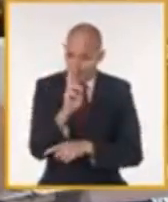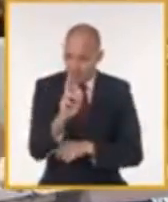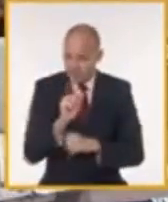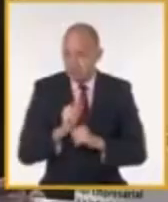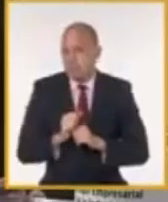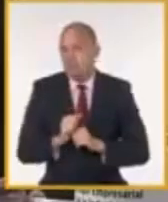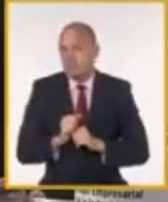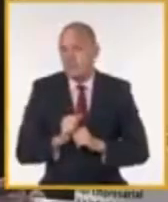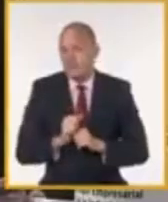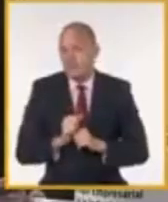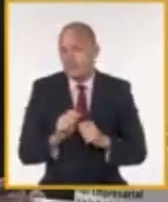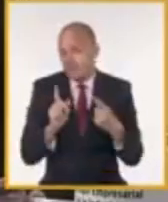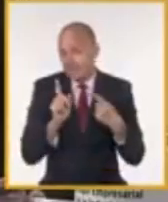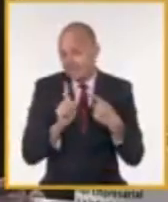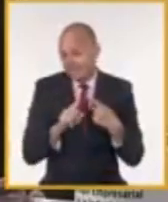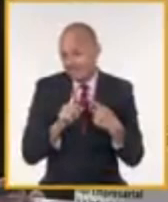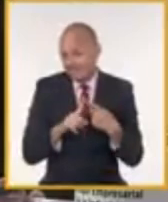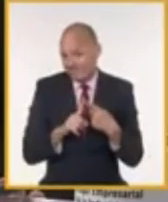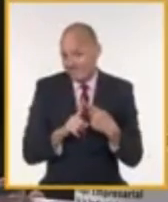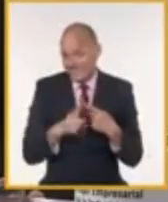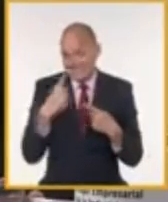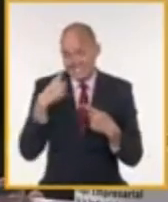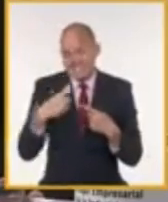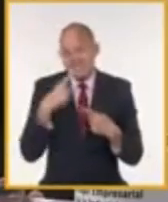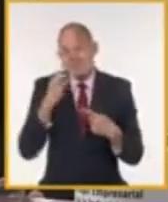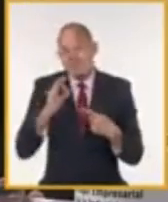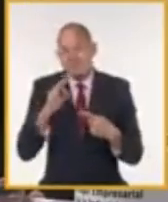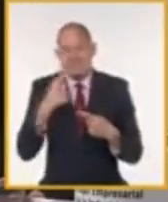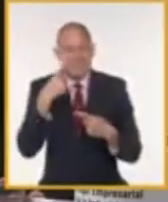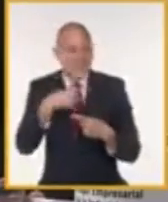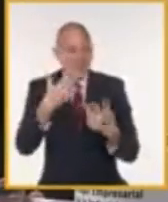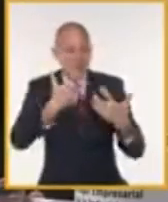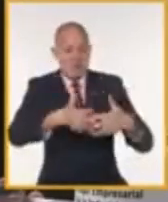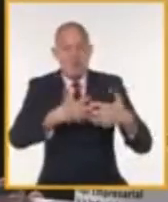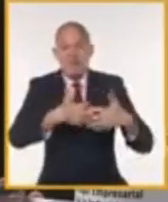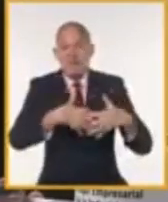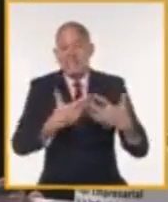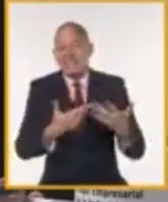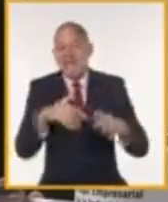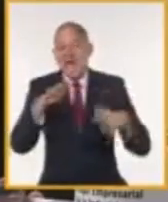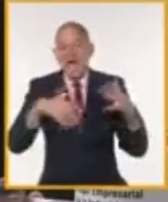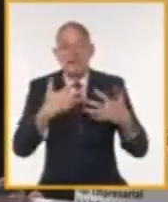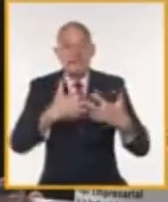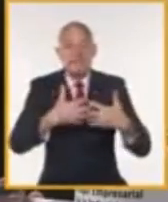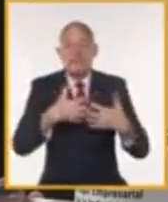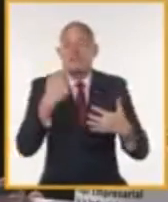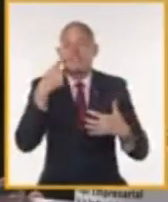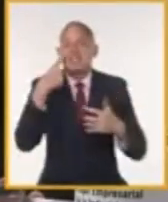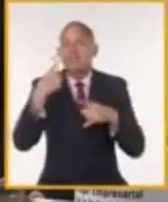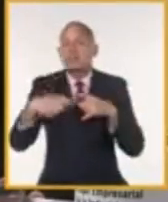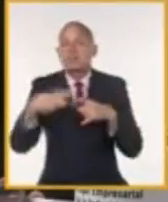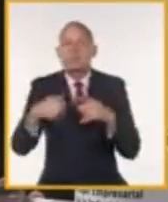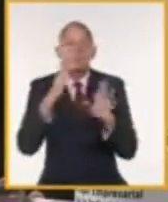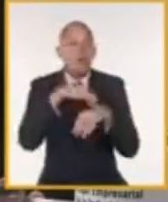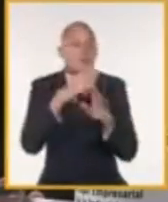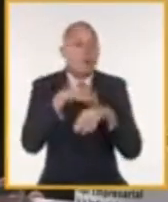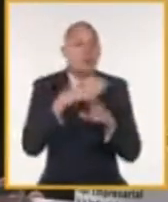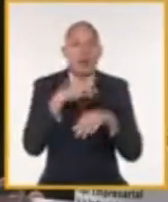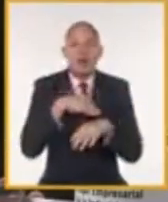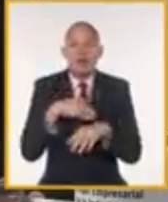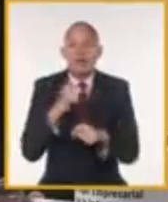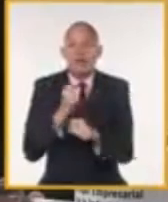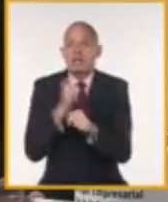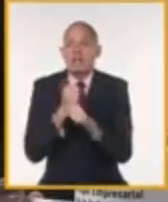fluctuación? En primer lugar, por la inestabilidad productiva a partir del déficit de materia prima hacia la industria y de los propios